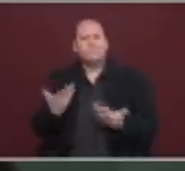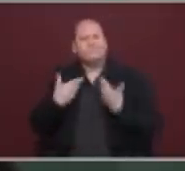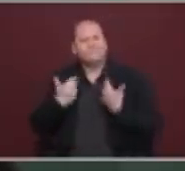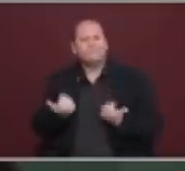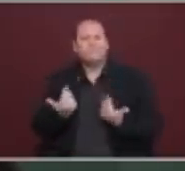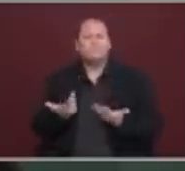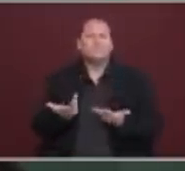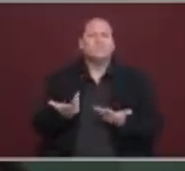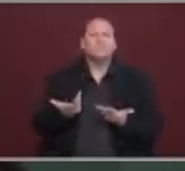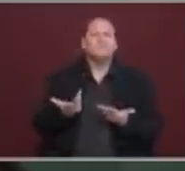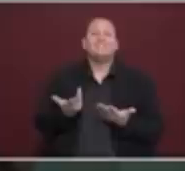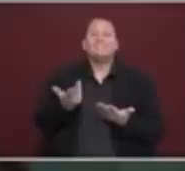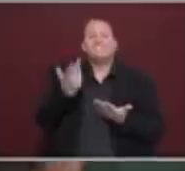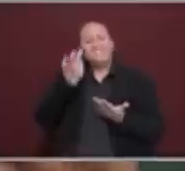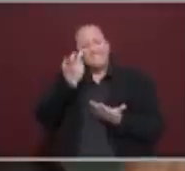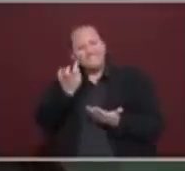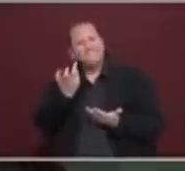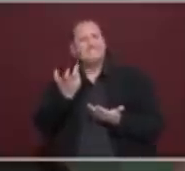que nos